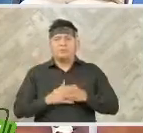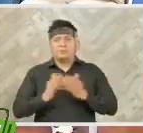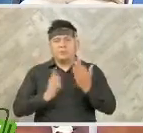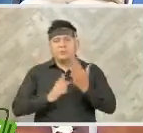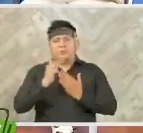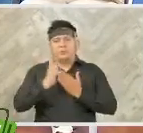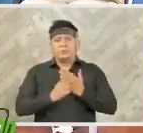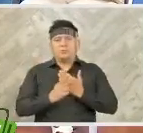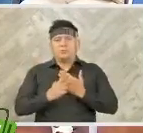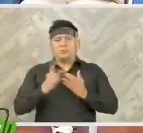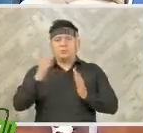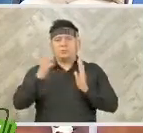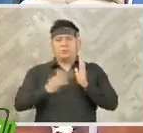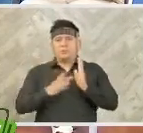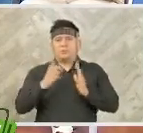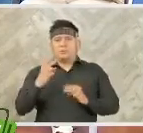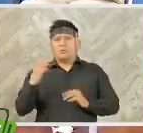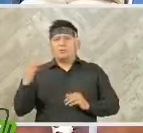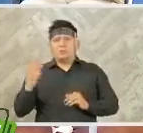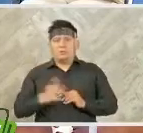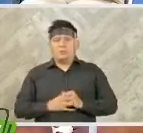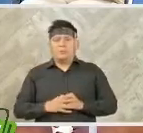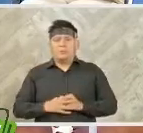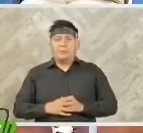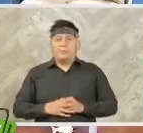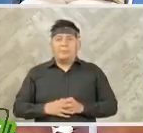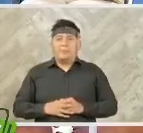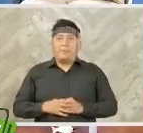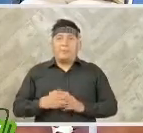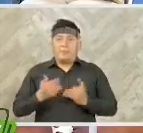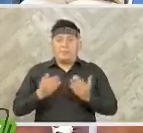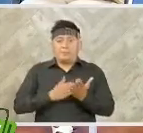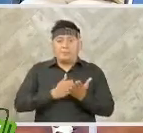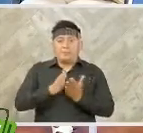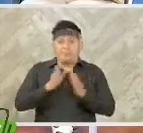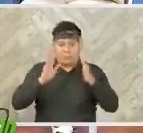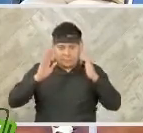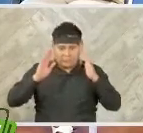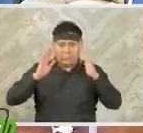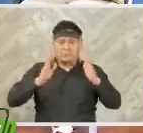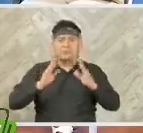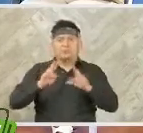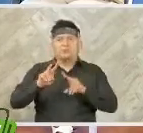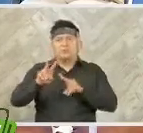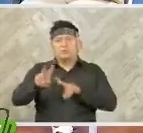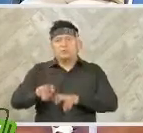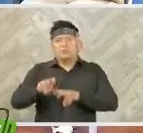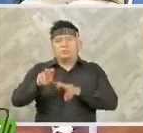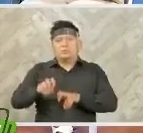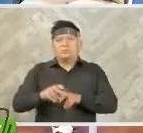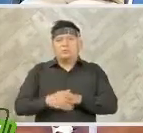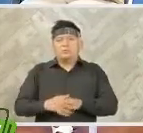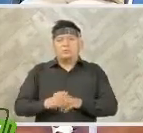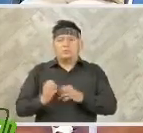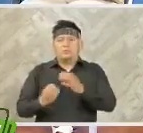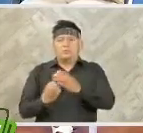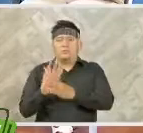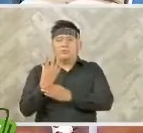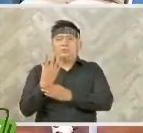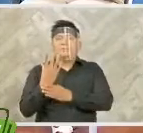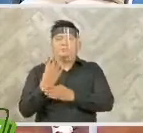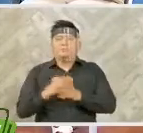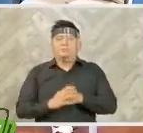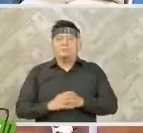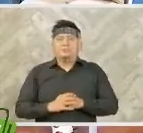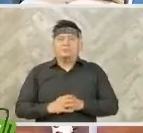que siguen en el 2021 y que van encaminados este año hacia la sustitución de cultivos de uso ilícito para evitar